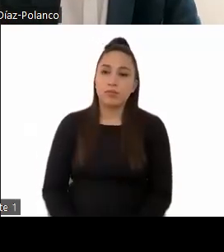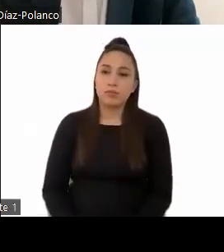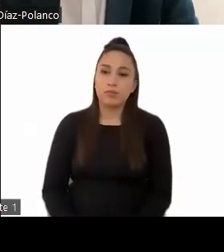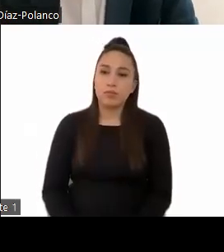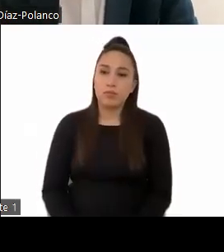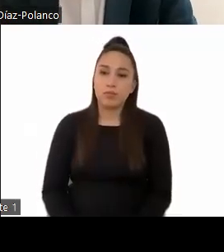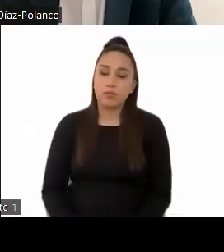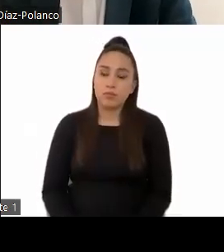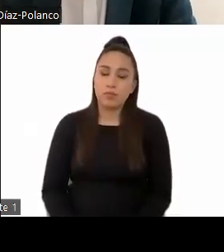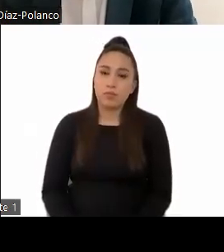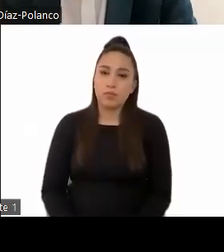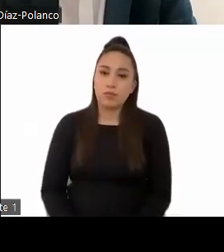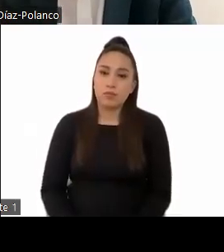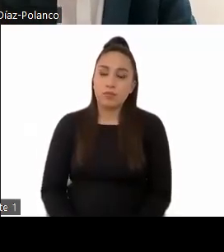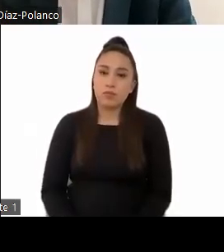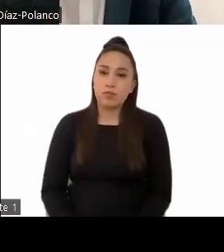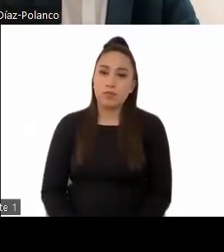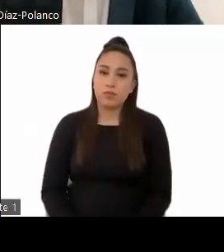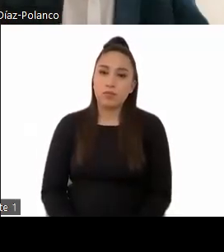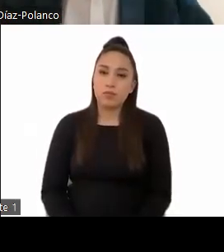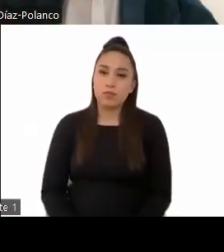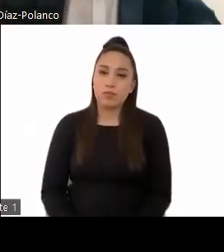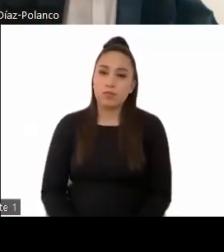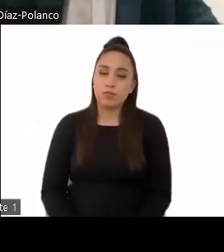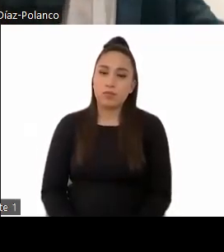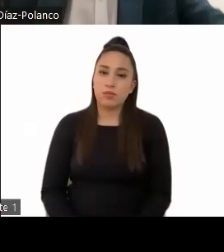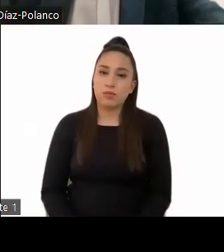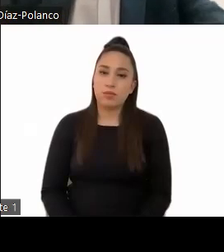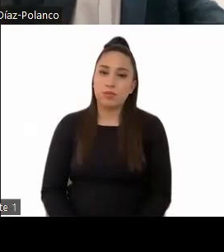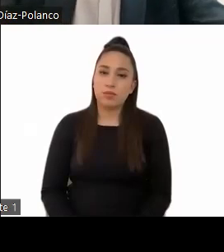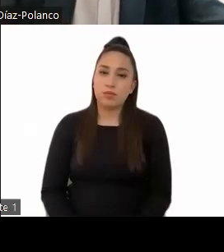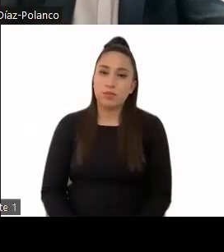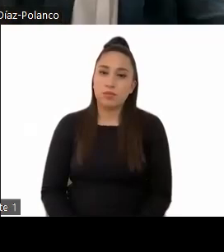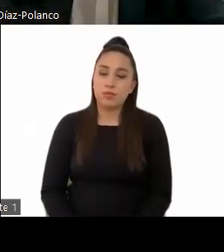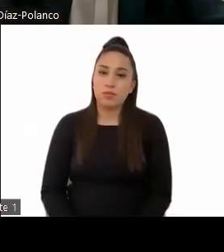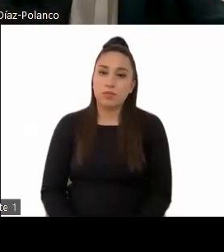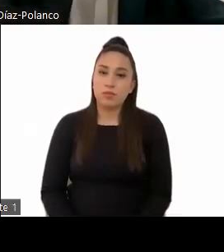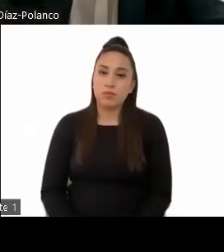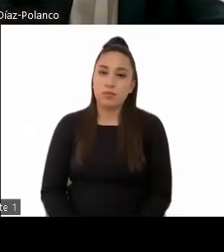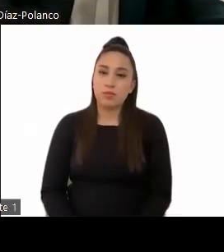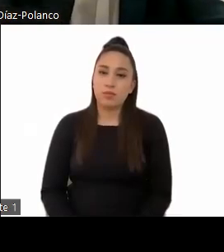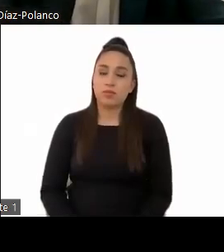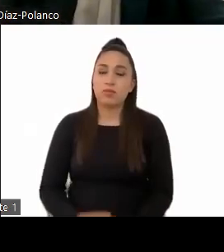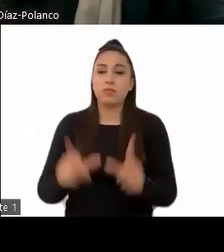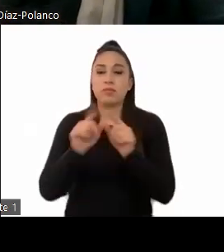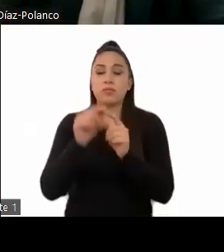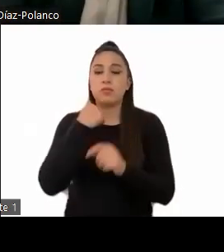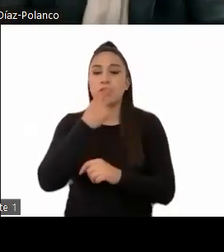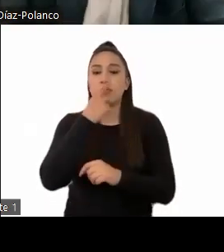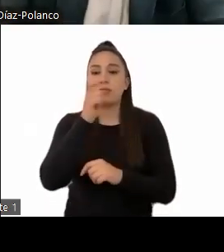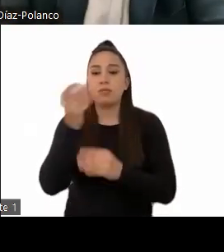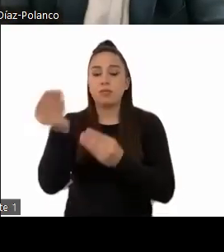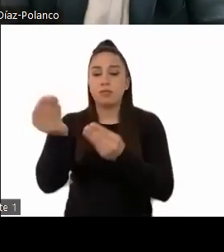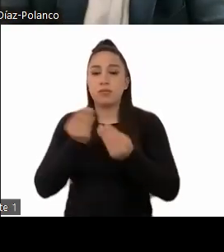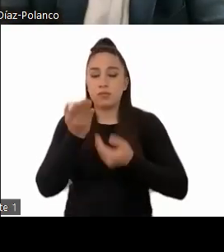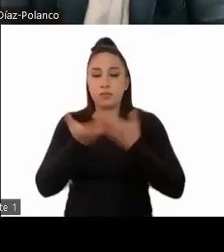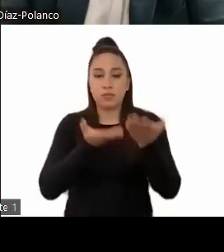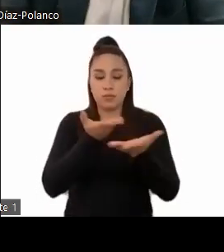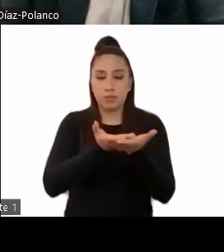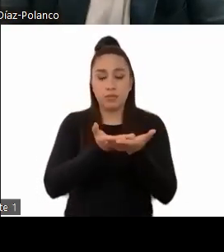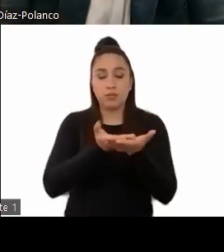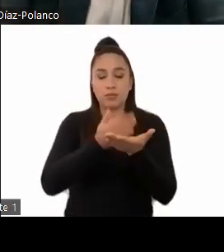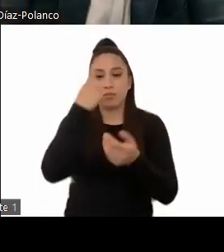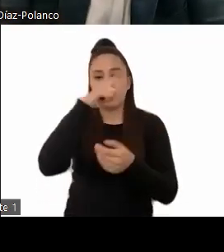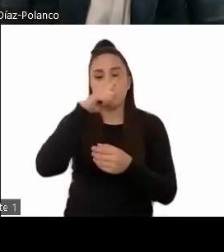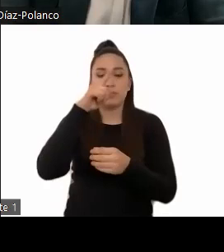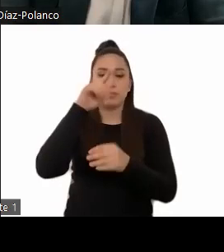Sí, muchas gracias. Quiero precisar que se recibieron observaciones de forma al dictamen, mismas